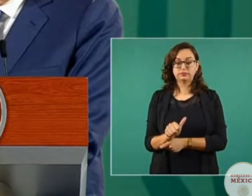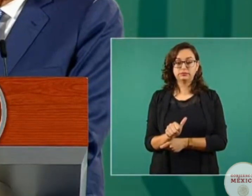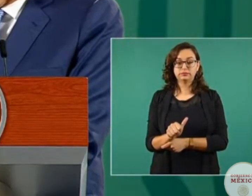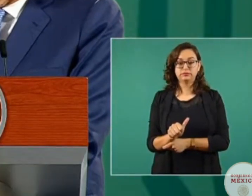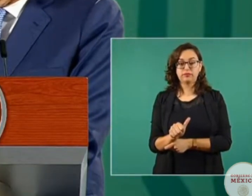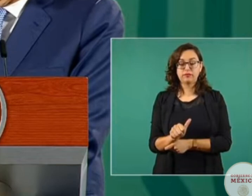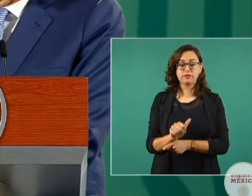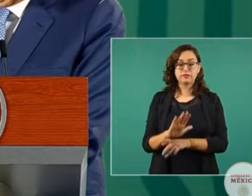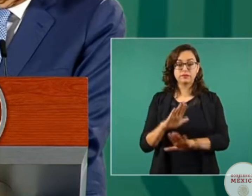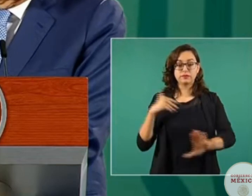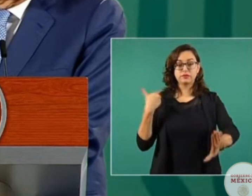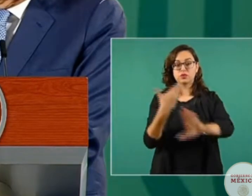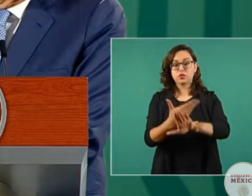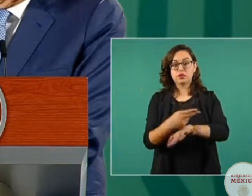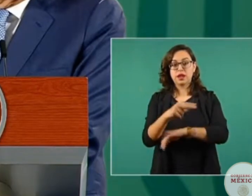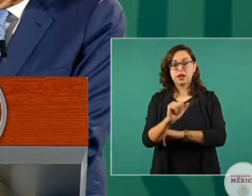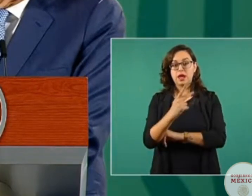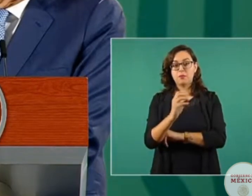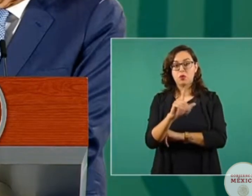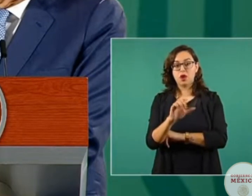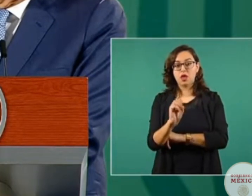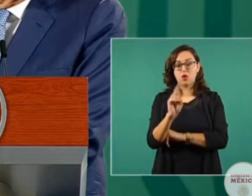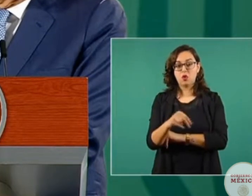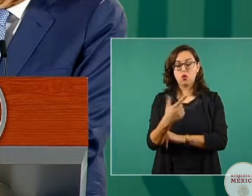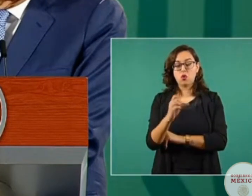a Napoleón Gómez Urrutia,